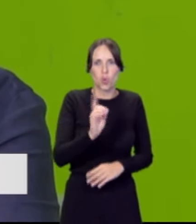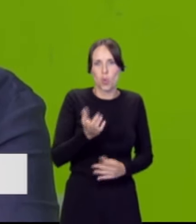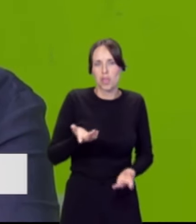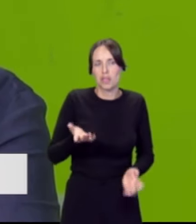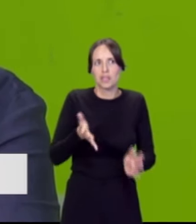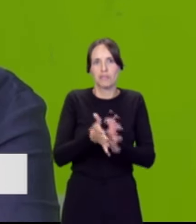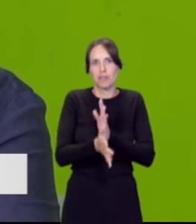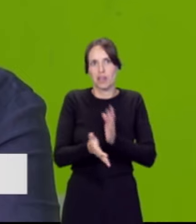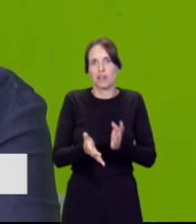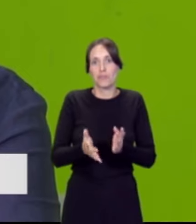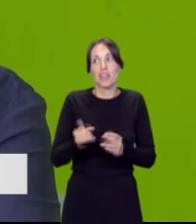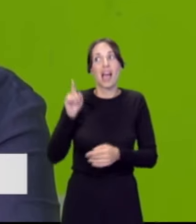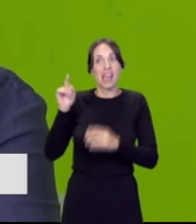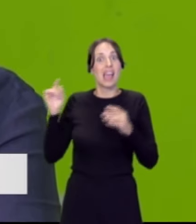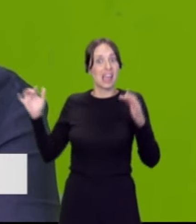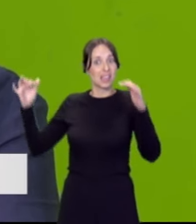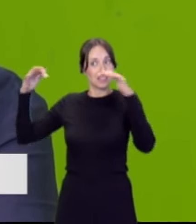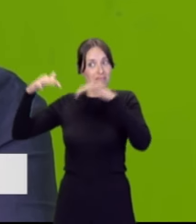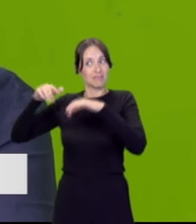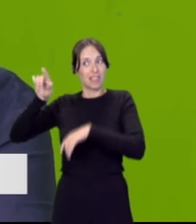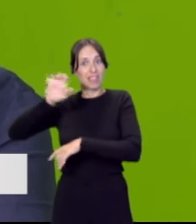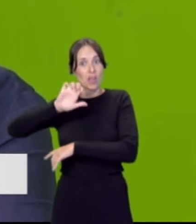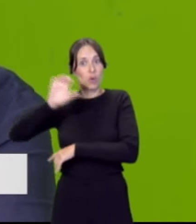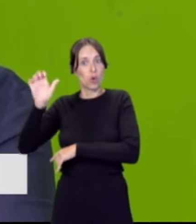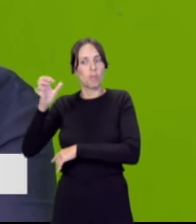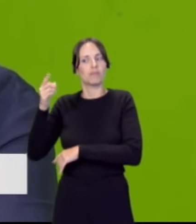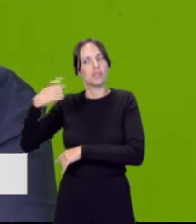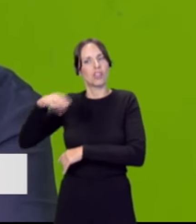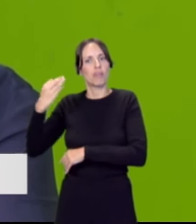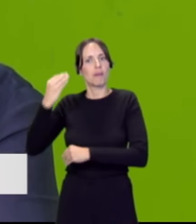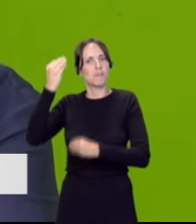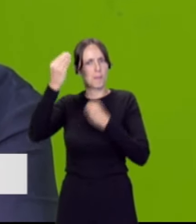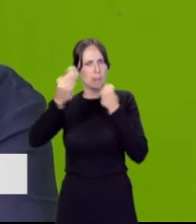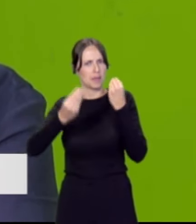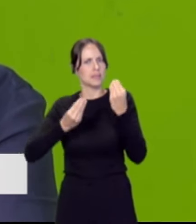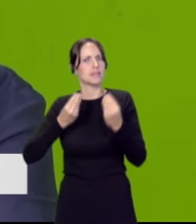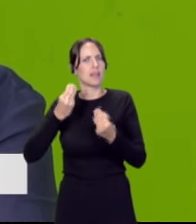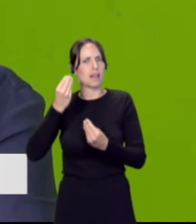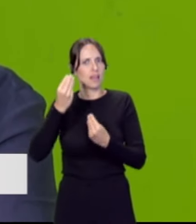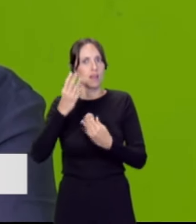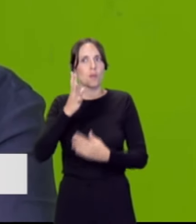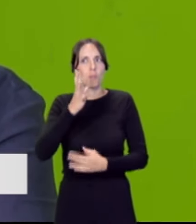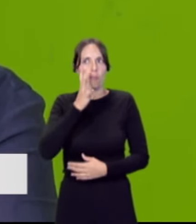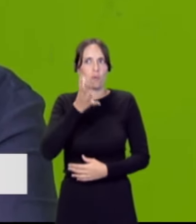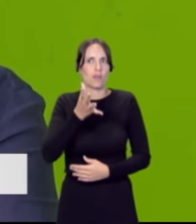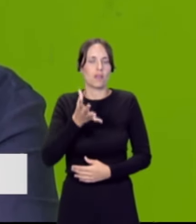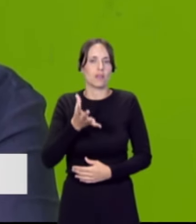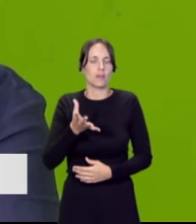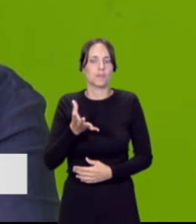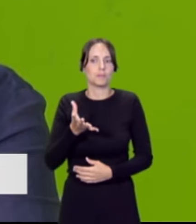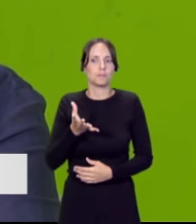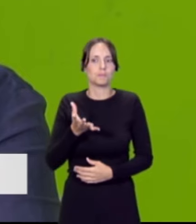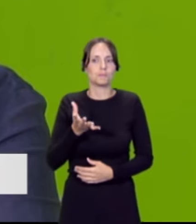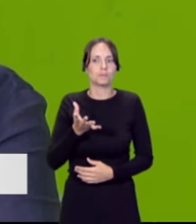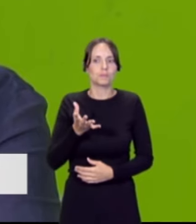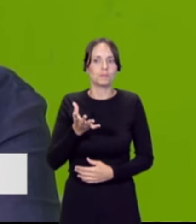reflexionar en esa cumbre, reflexionar y pensar que Europa tiene capacidad suficiente